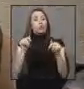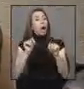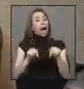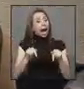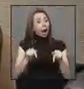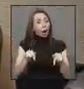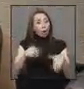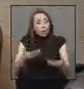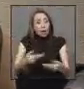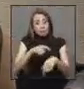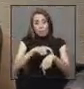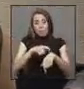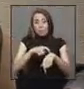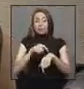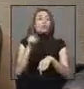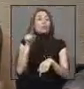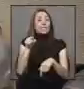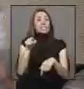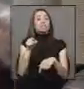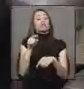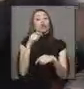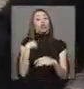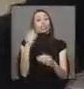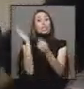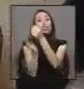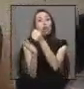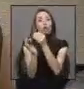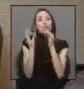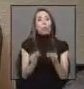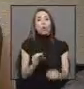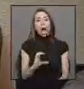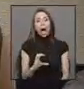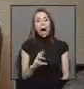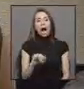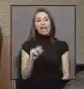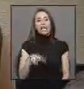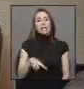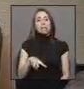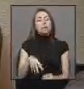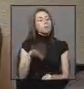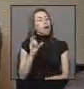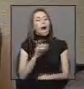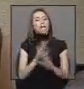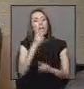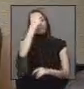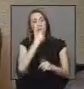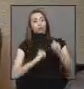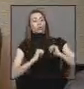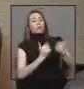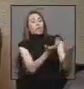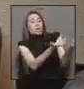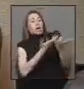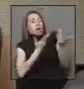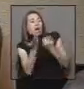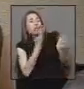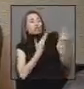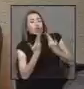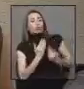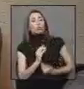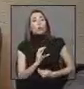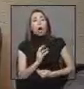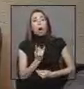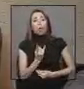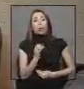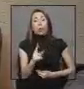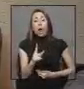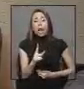sin duda alguna uno de los crímenes más graves que un ser humano puede sufrir, y su crueldad radica en que